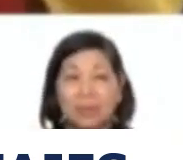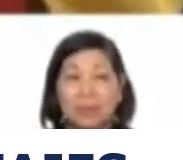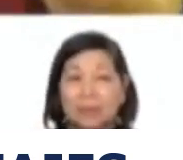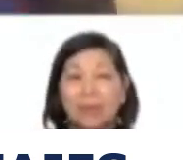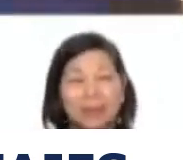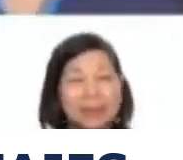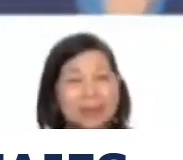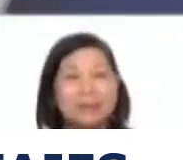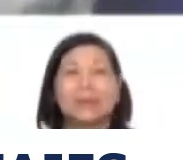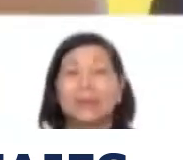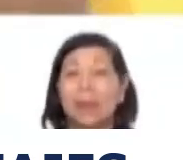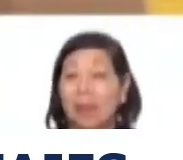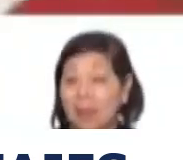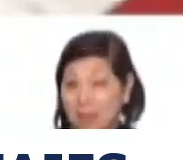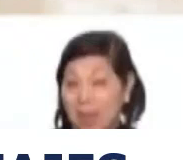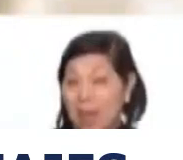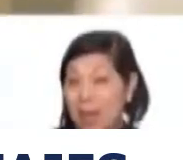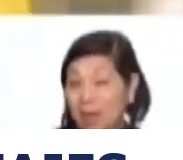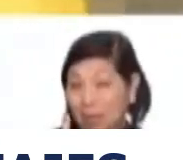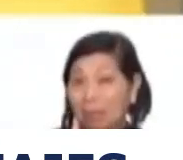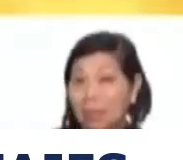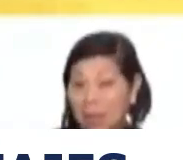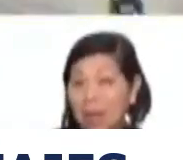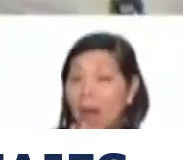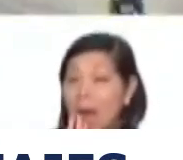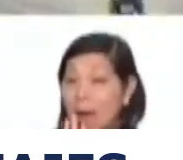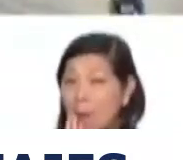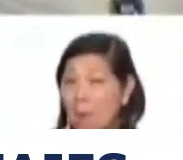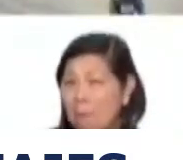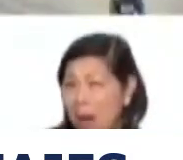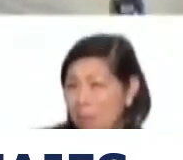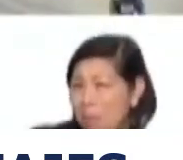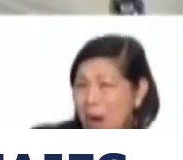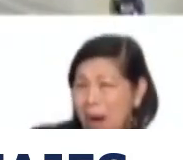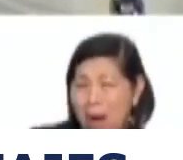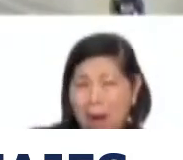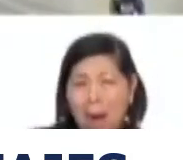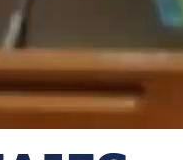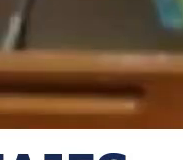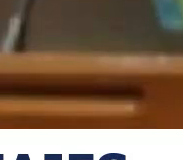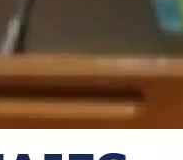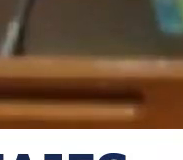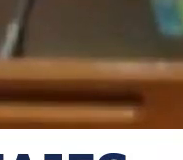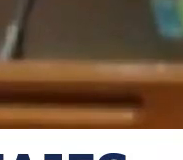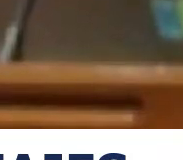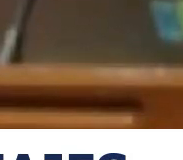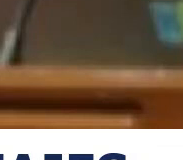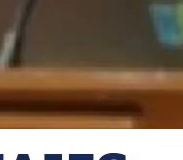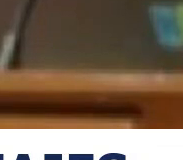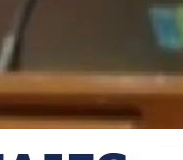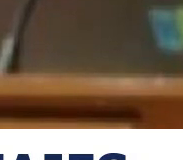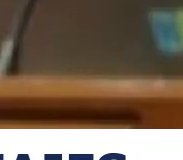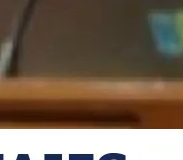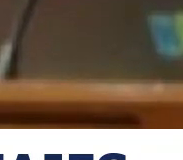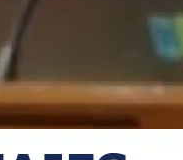las funciones que realiza y sobre todo por defender los derechos de los ciudadanos, puede declarar anulado estos convenios. Del mismo modo, solicitó